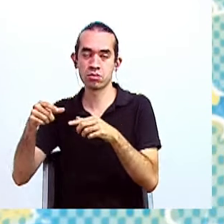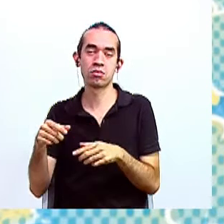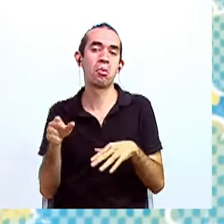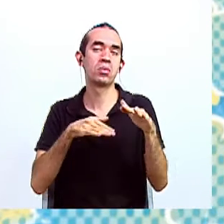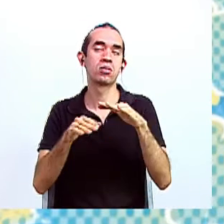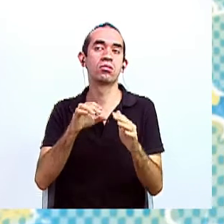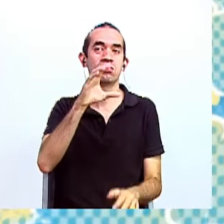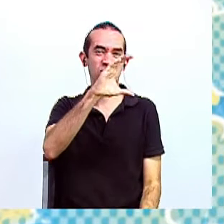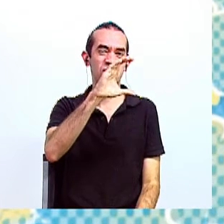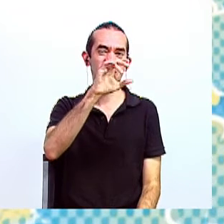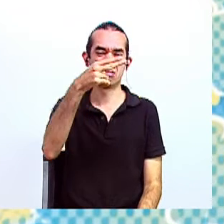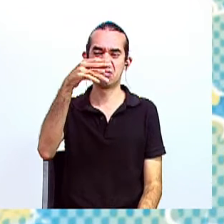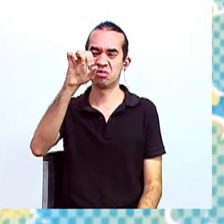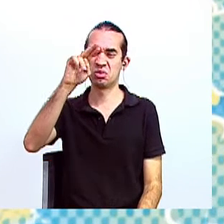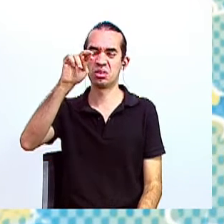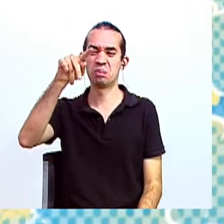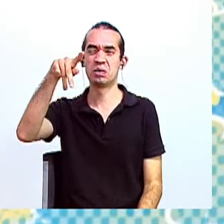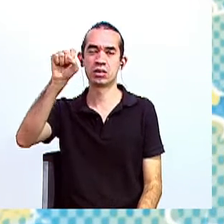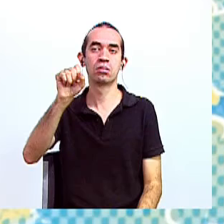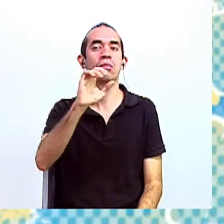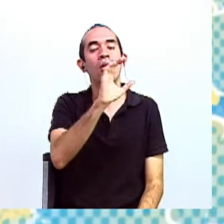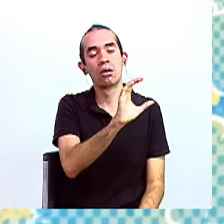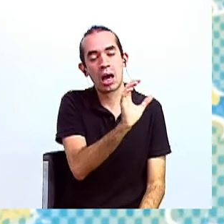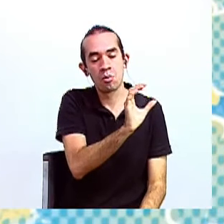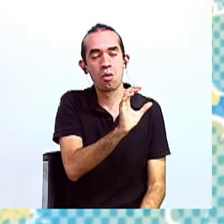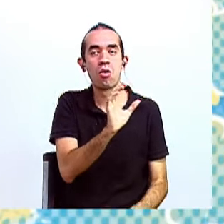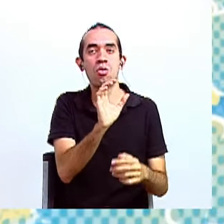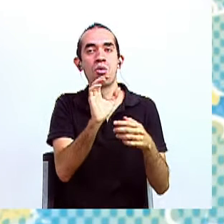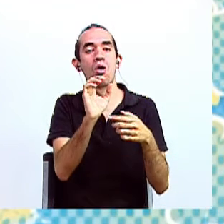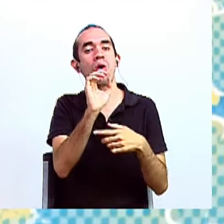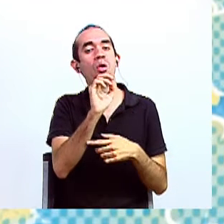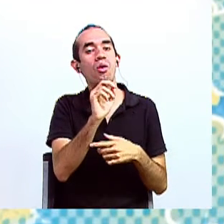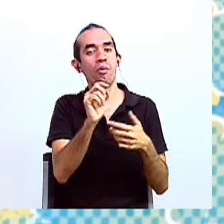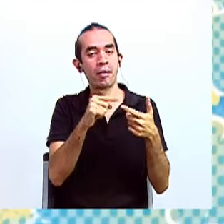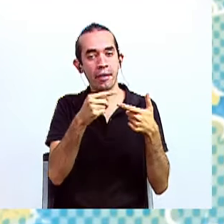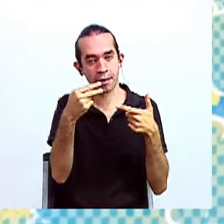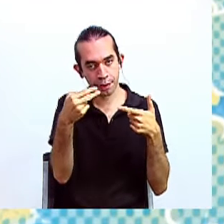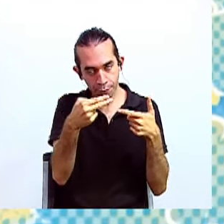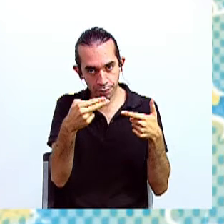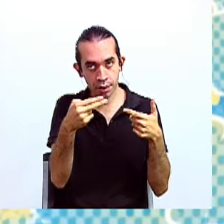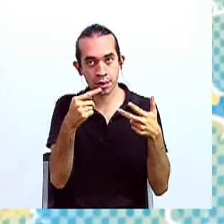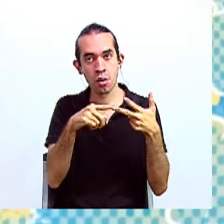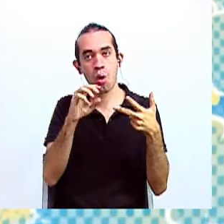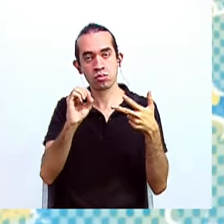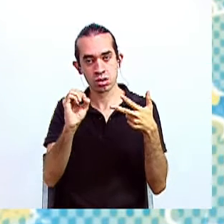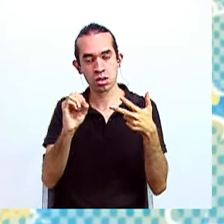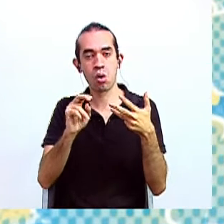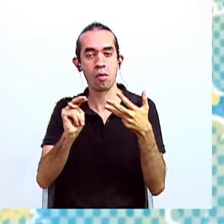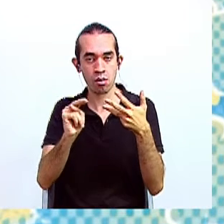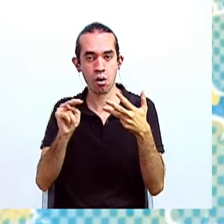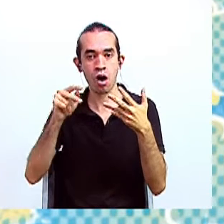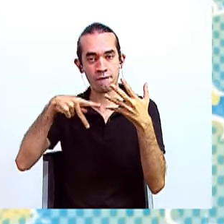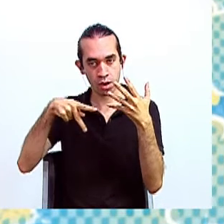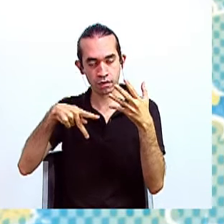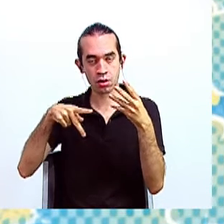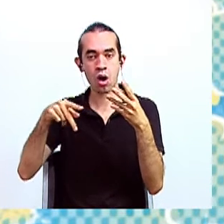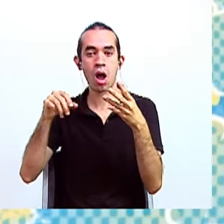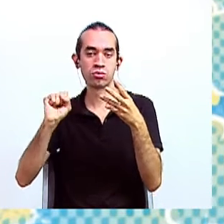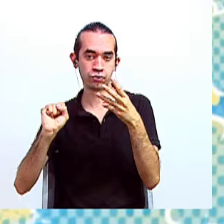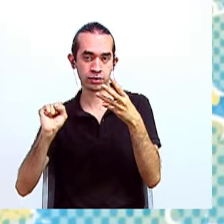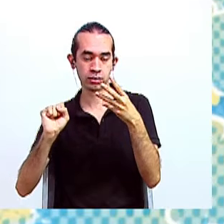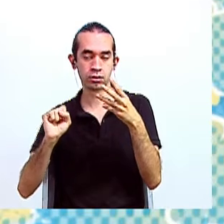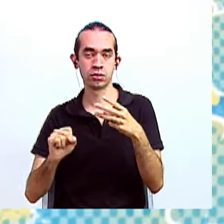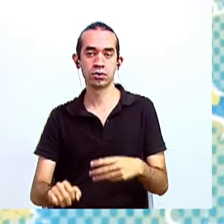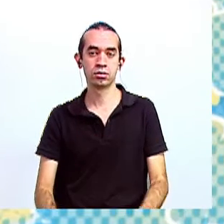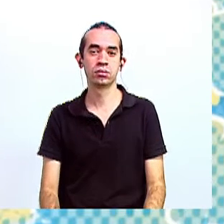simplemente carbono, hidrógeno, oxígeno, nitrógeno, fósforo y azufre. Vamos a ver